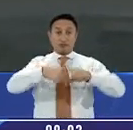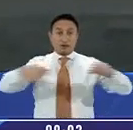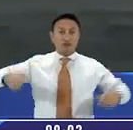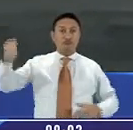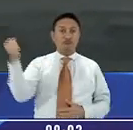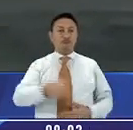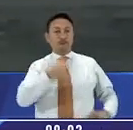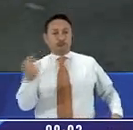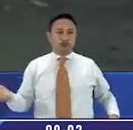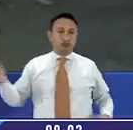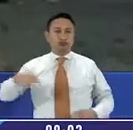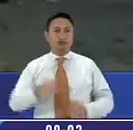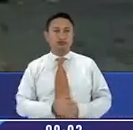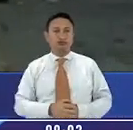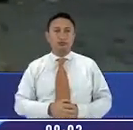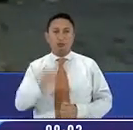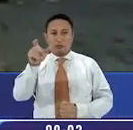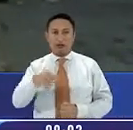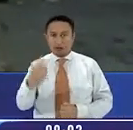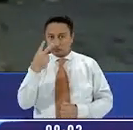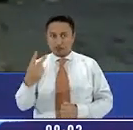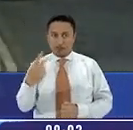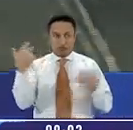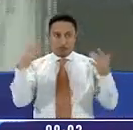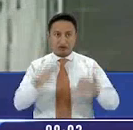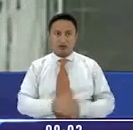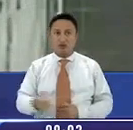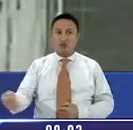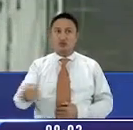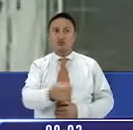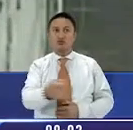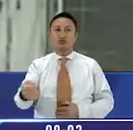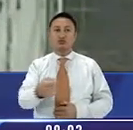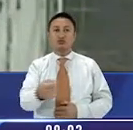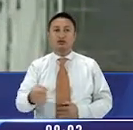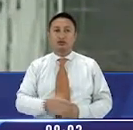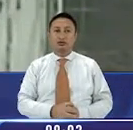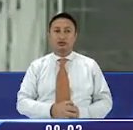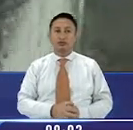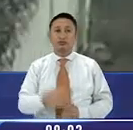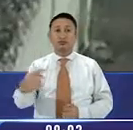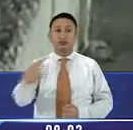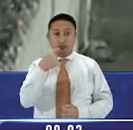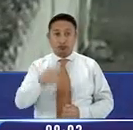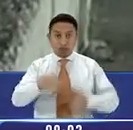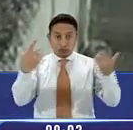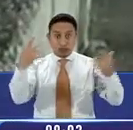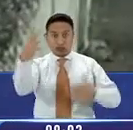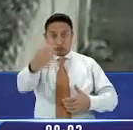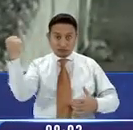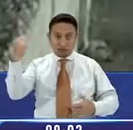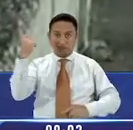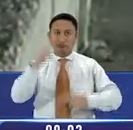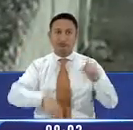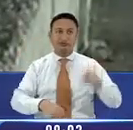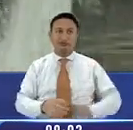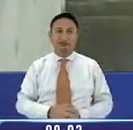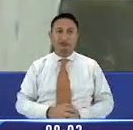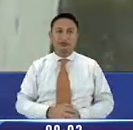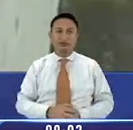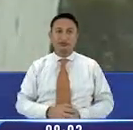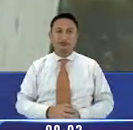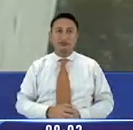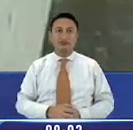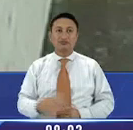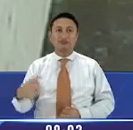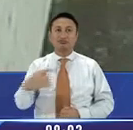mano. Va amenazando a todo aquel vecino del sector. No pudieron ni reclamarle, menos quitarle el arma blanca.